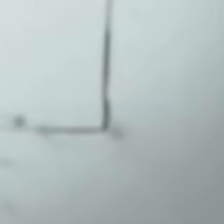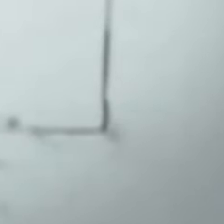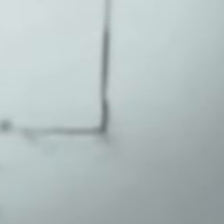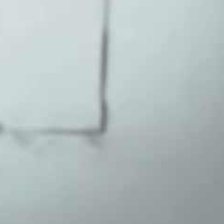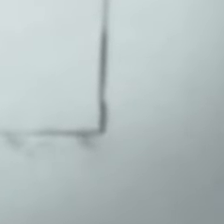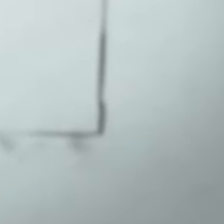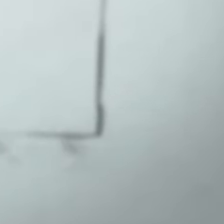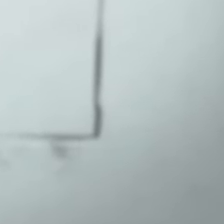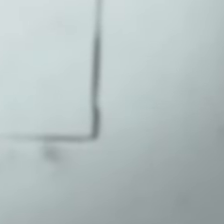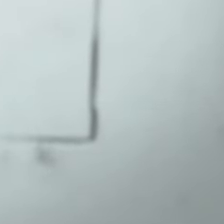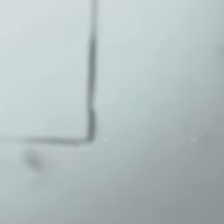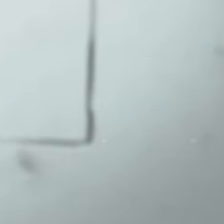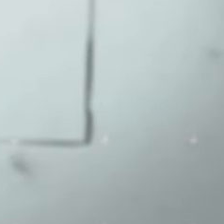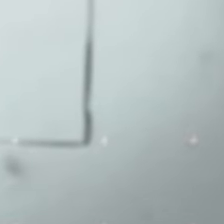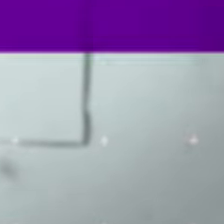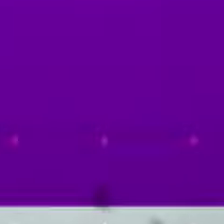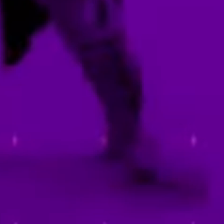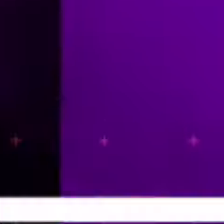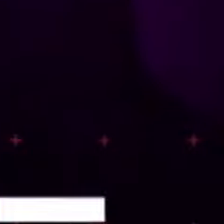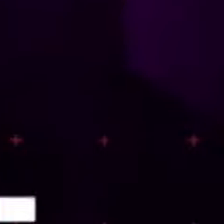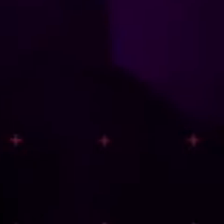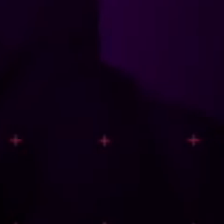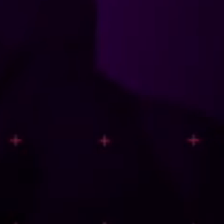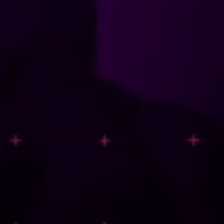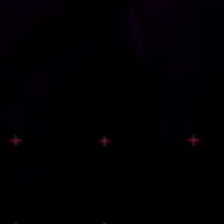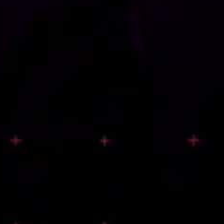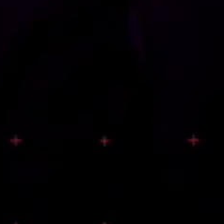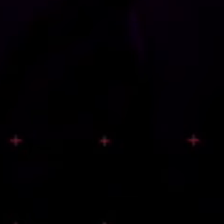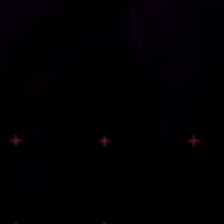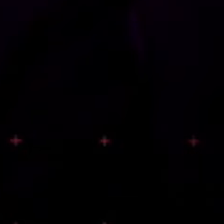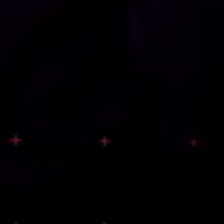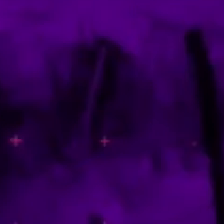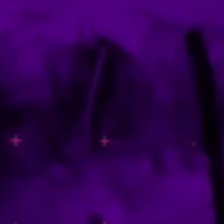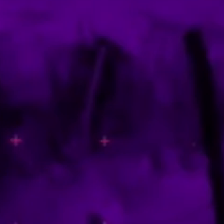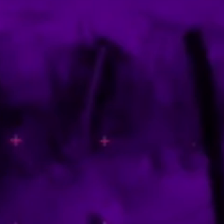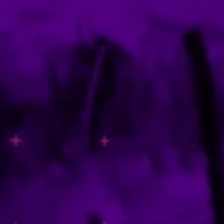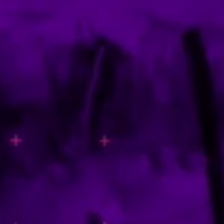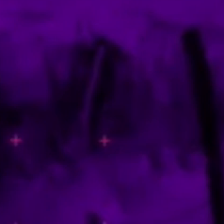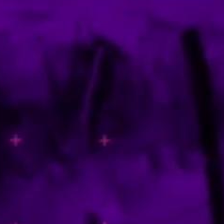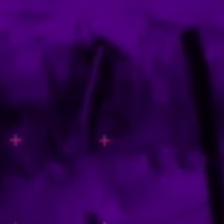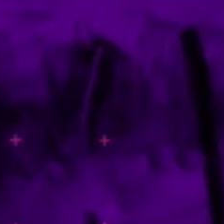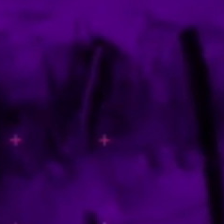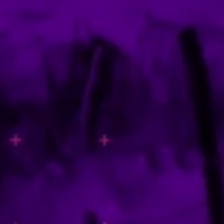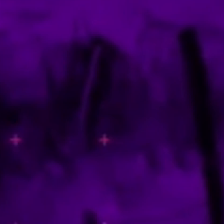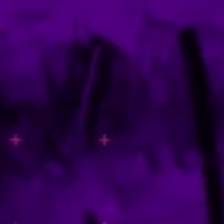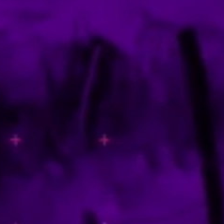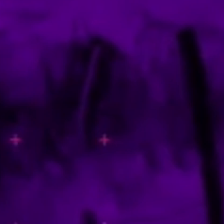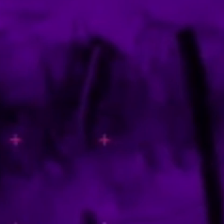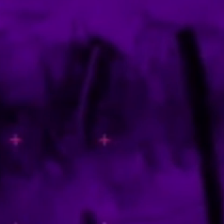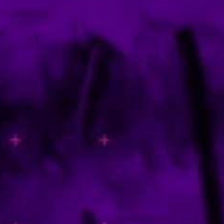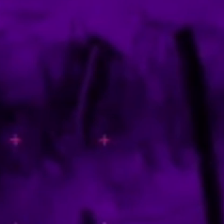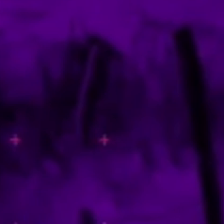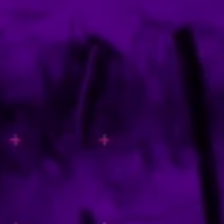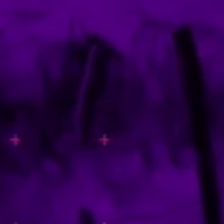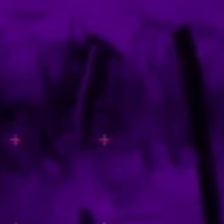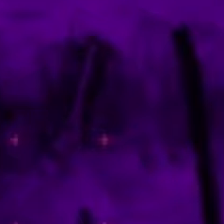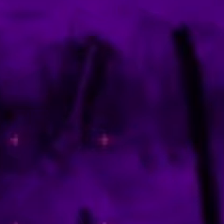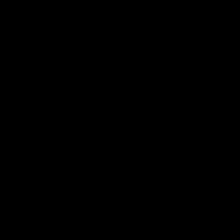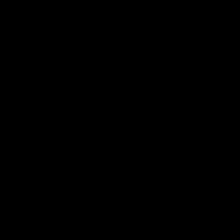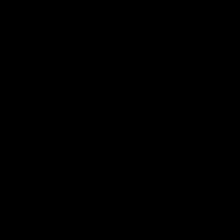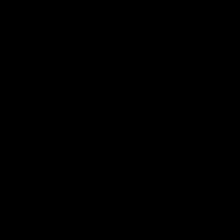Arcadio. Los martes y jueves a las 10 de la mañana. Aquí en 13, Costa